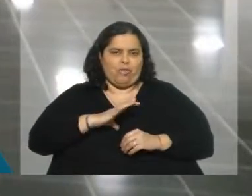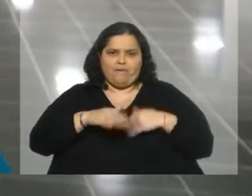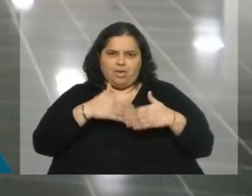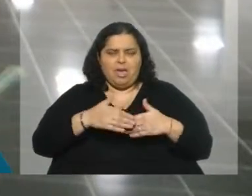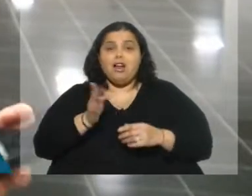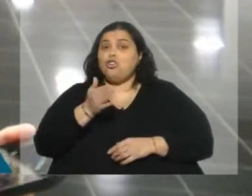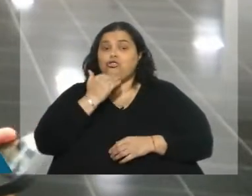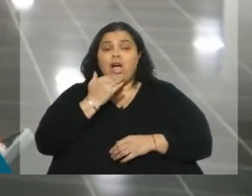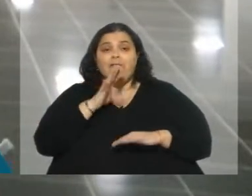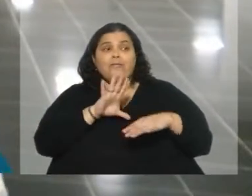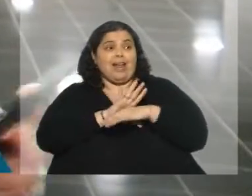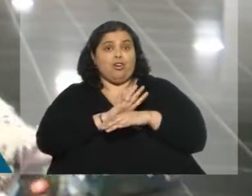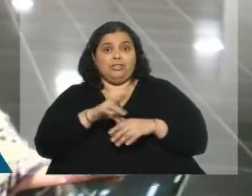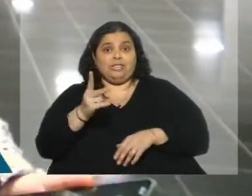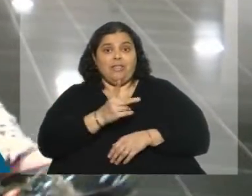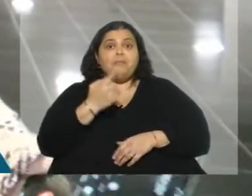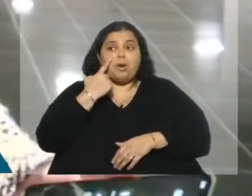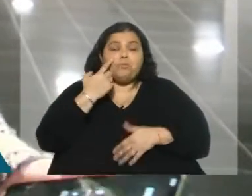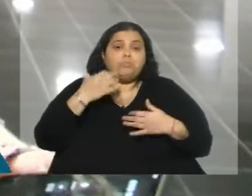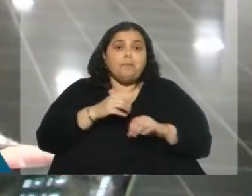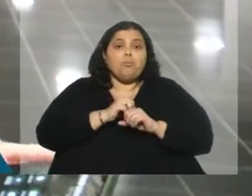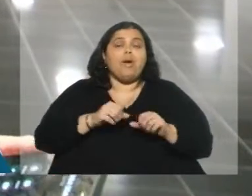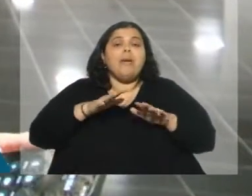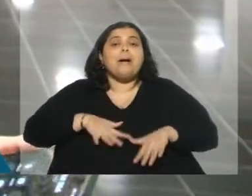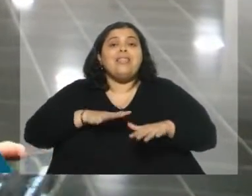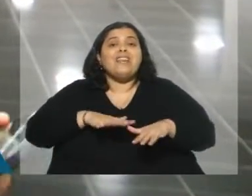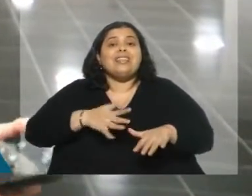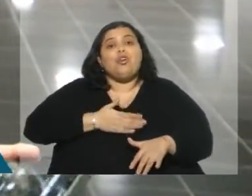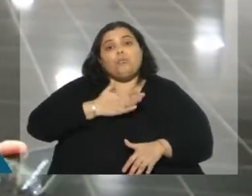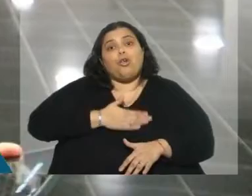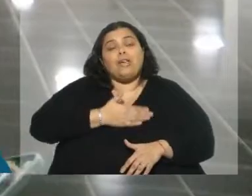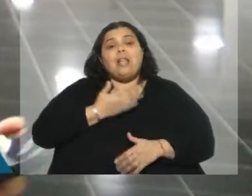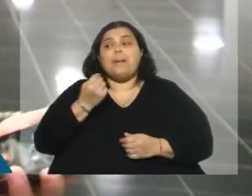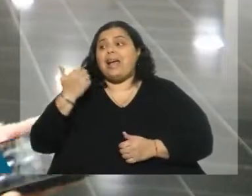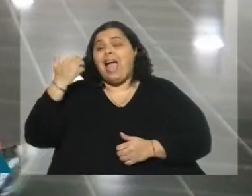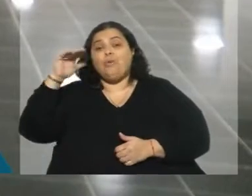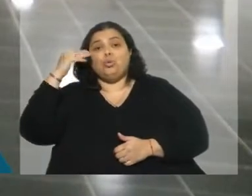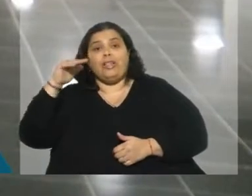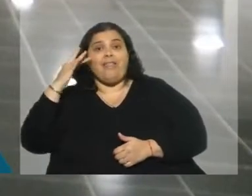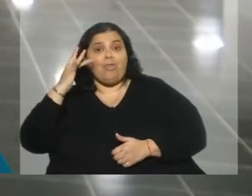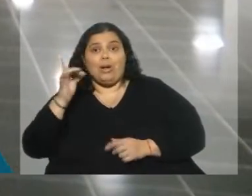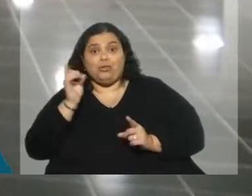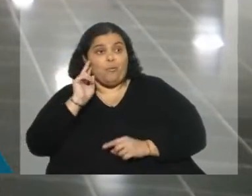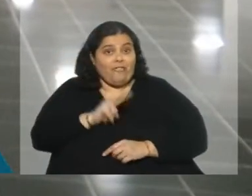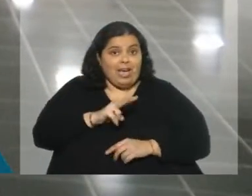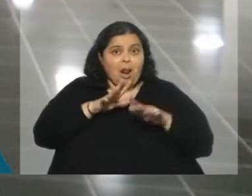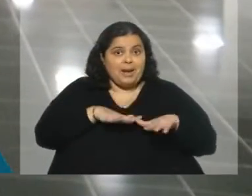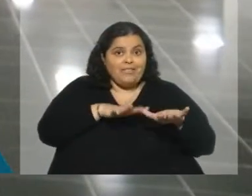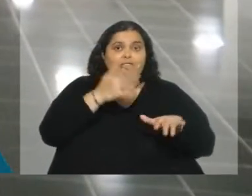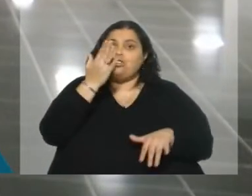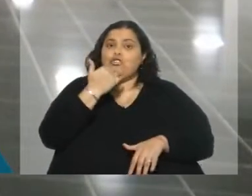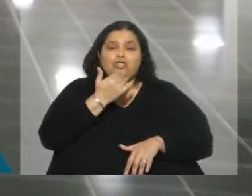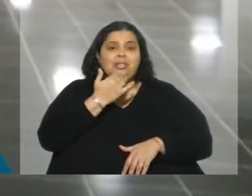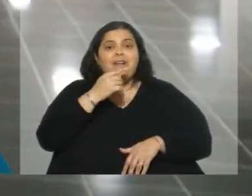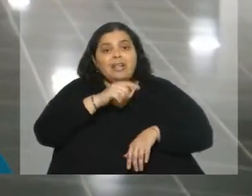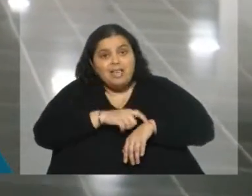coincidirá el objetivo era bueno poder manifestarse y que las autoridades de la educación vieran la manifestación pero todavía no se sabe si habrá tiempo para que